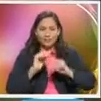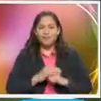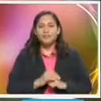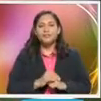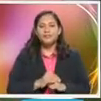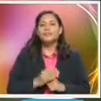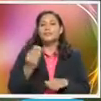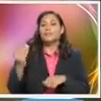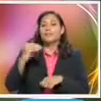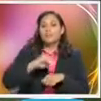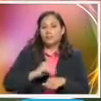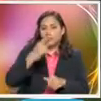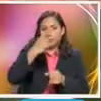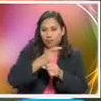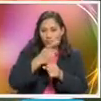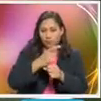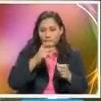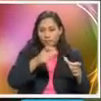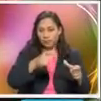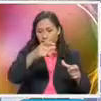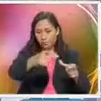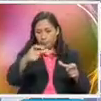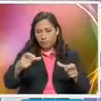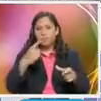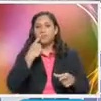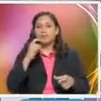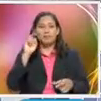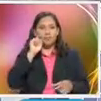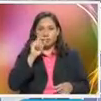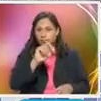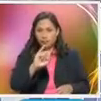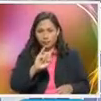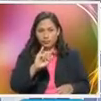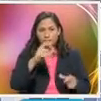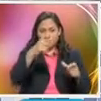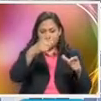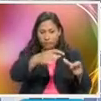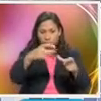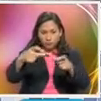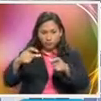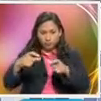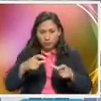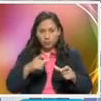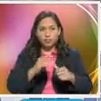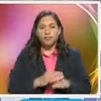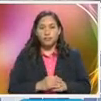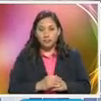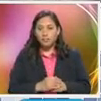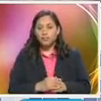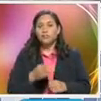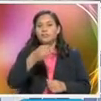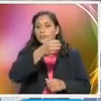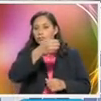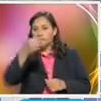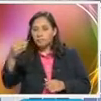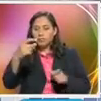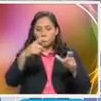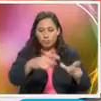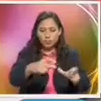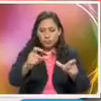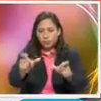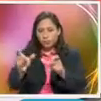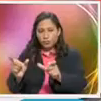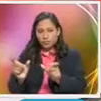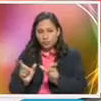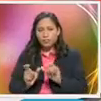poner la primera rebanada, vamos a poner así el jitomate, tal cual. Sí. Vamos a poner aquí. Muy bien. Sí. Así en orden de tamaño, ¿verdad?